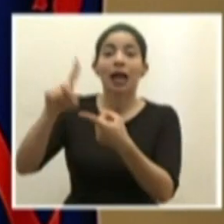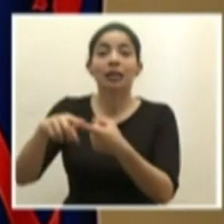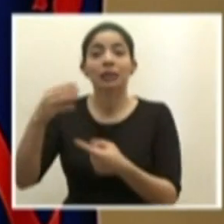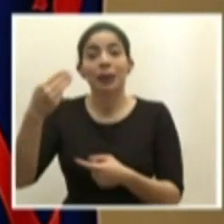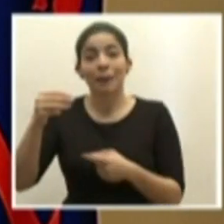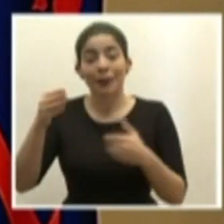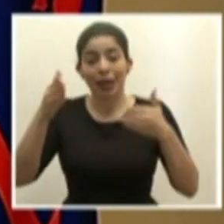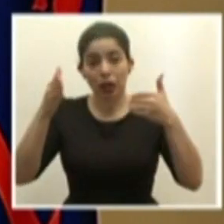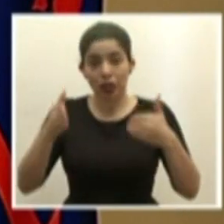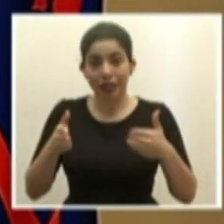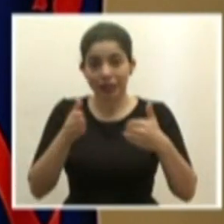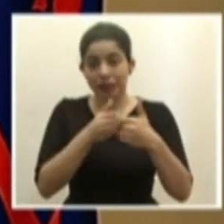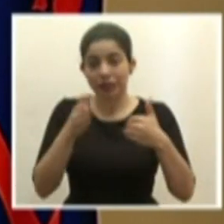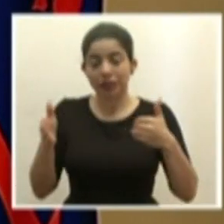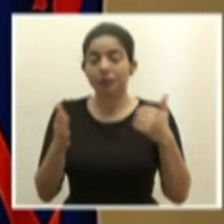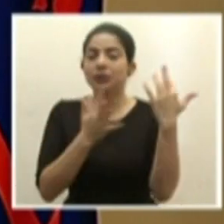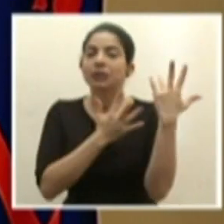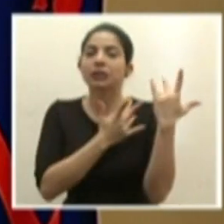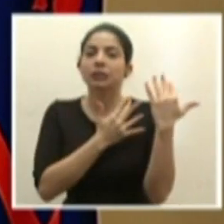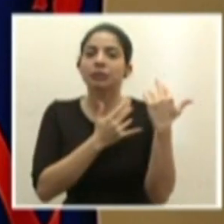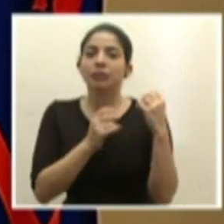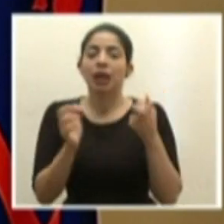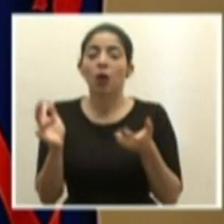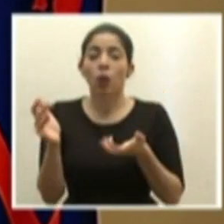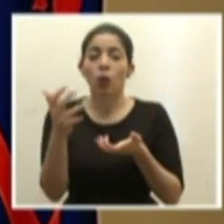se espera tomar